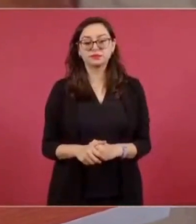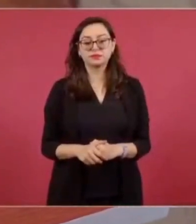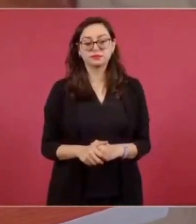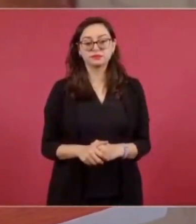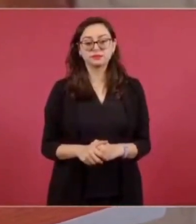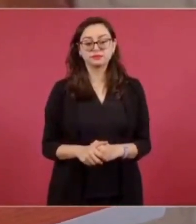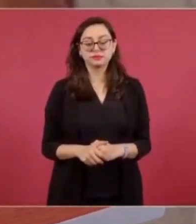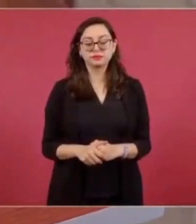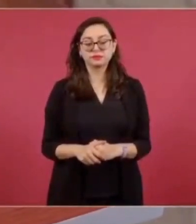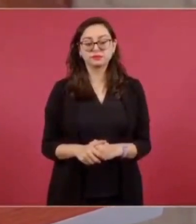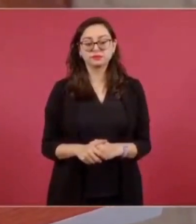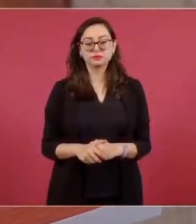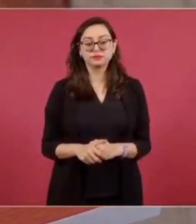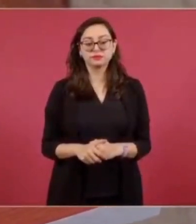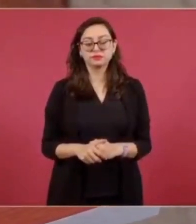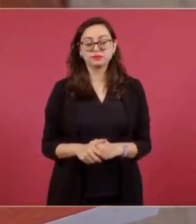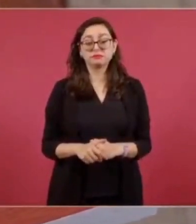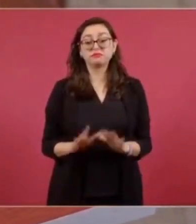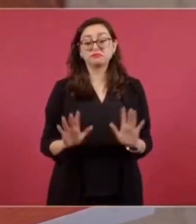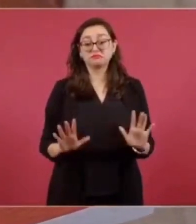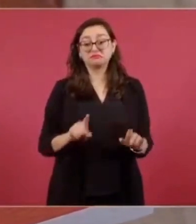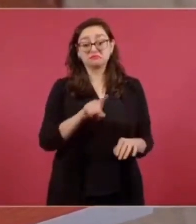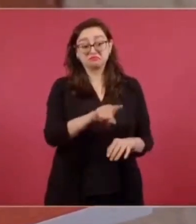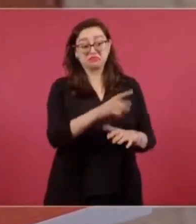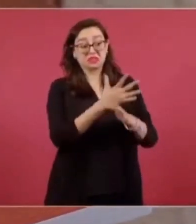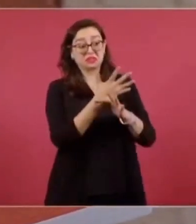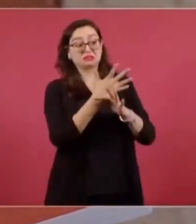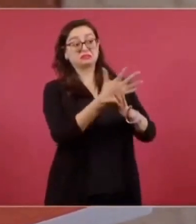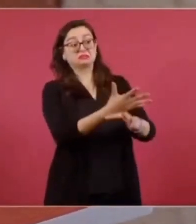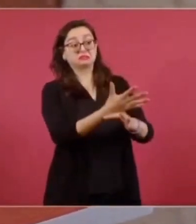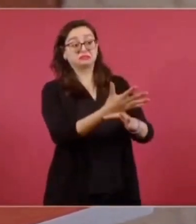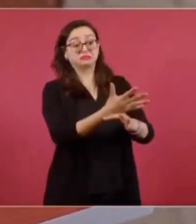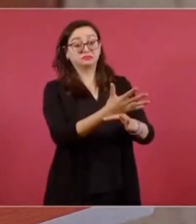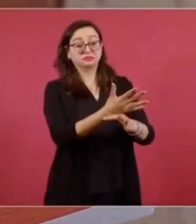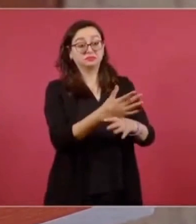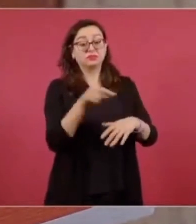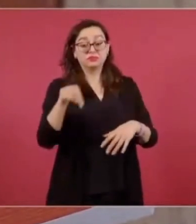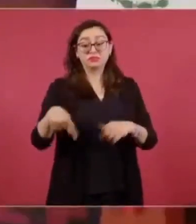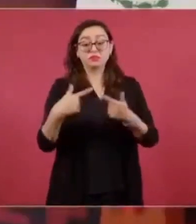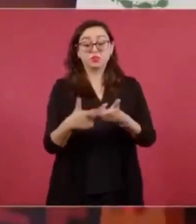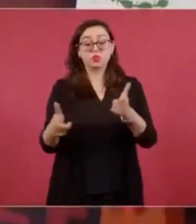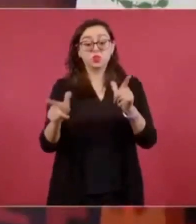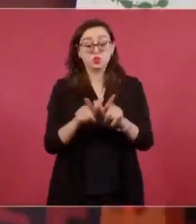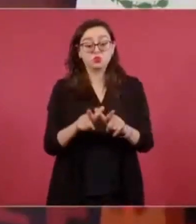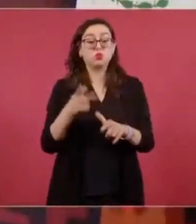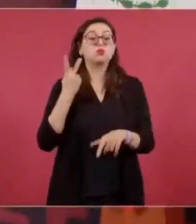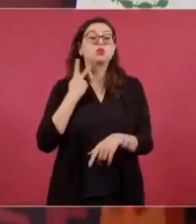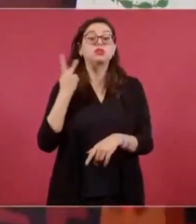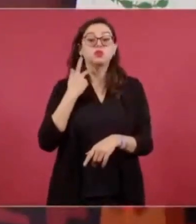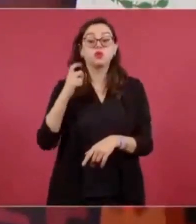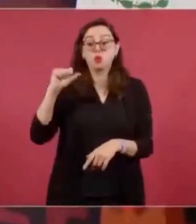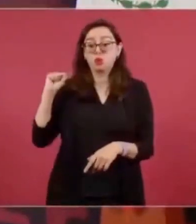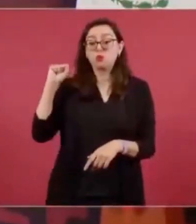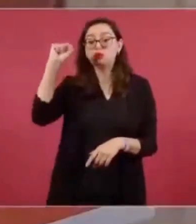Son dirigentes en esta ciudad del Partido Comunista Mexicano.